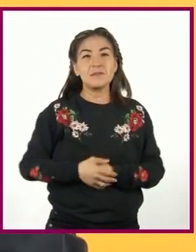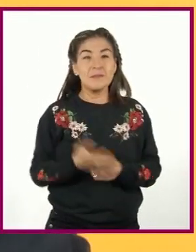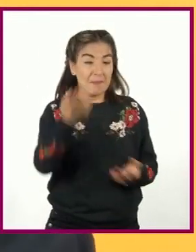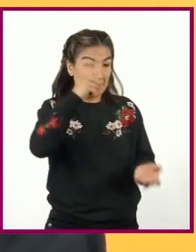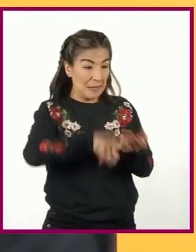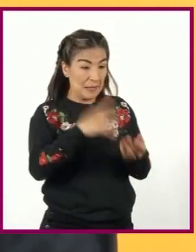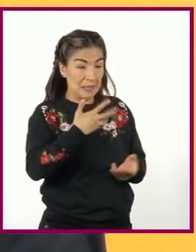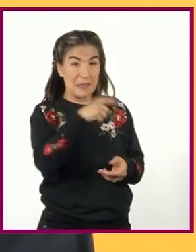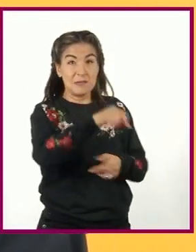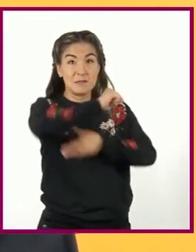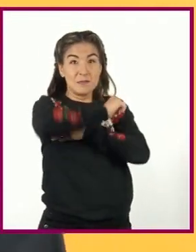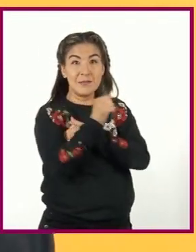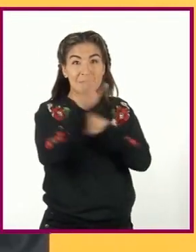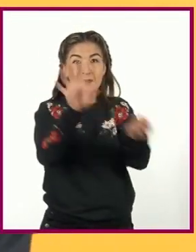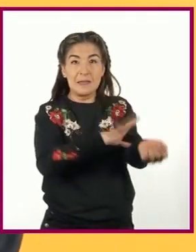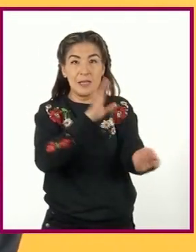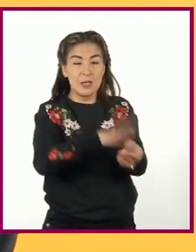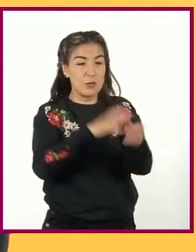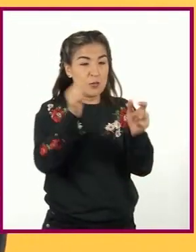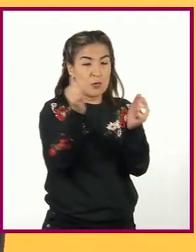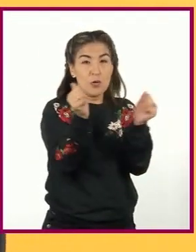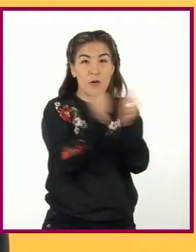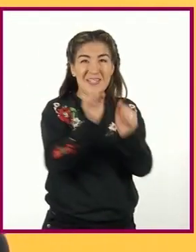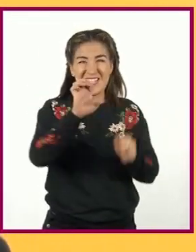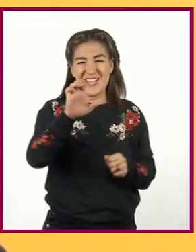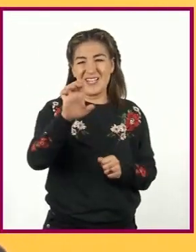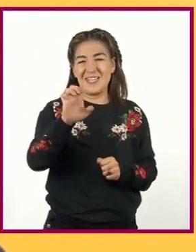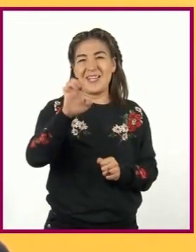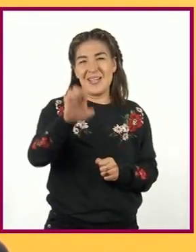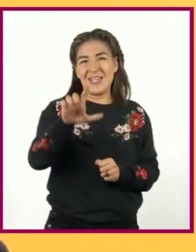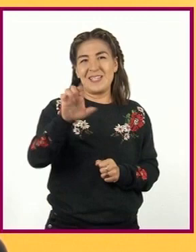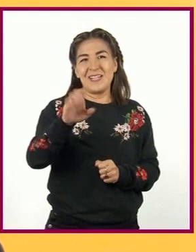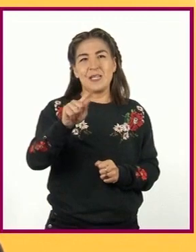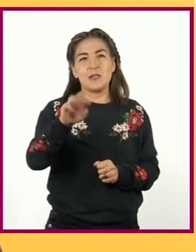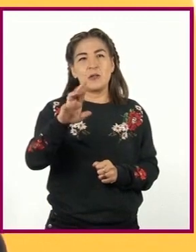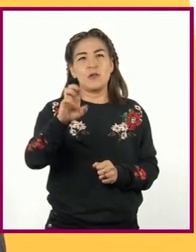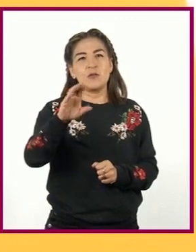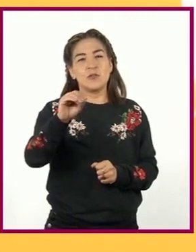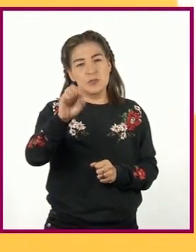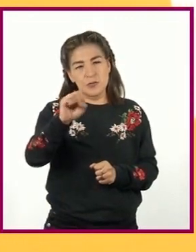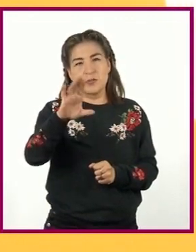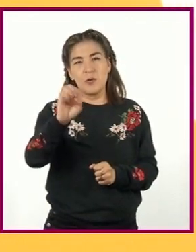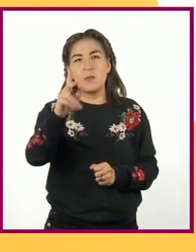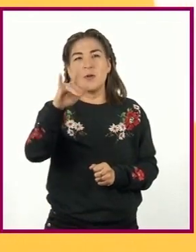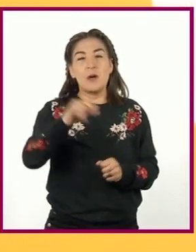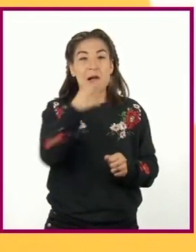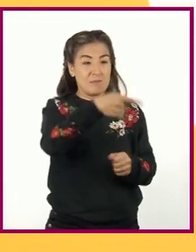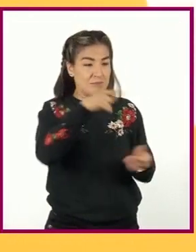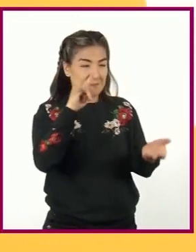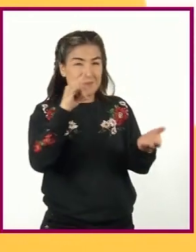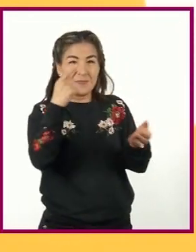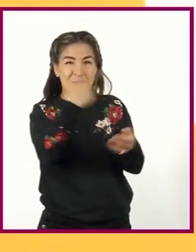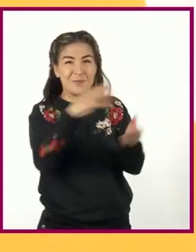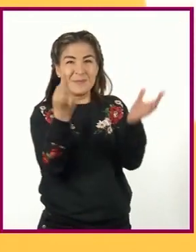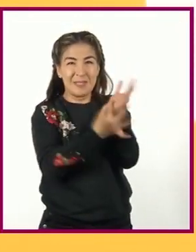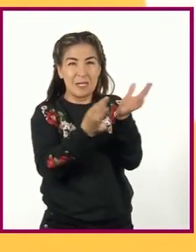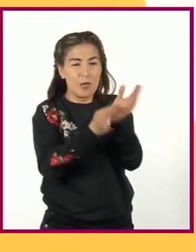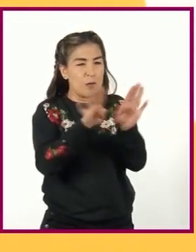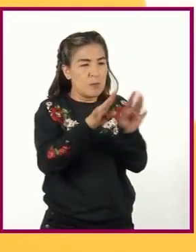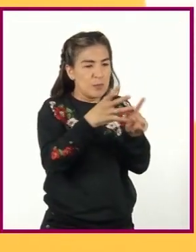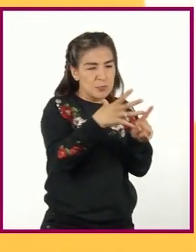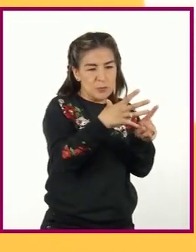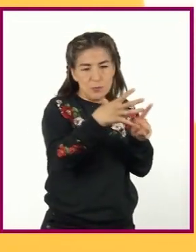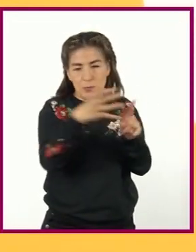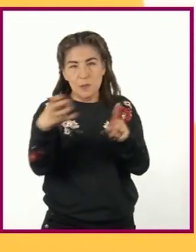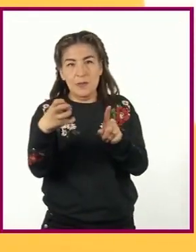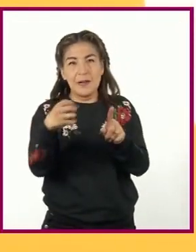entra en contacto con la esfera del electroscopio, las laminillas se abren. Entre más cargas se transfiere a la esfera,